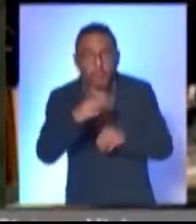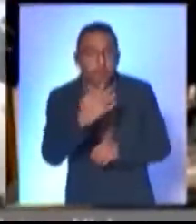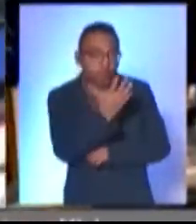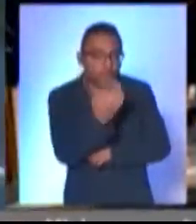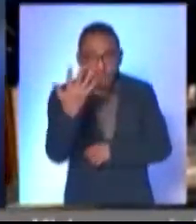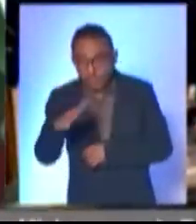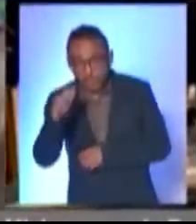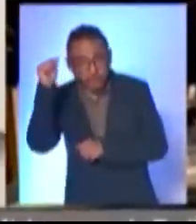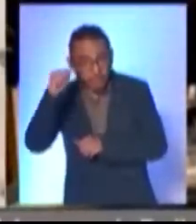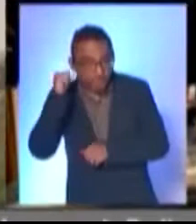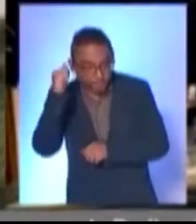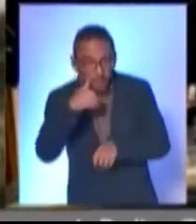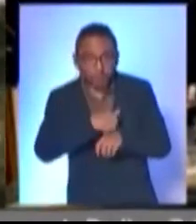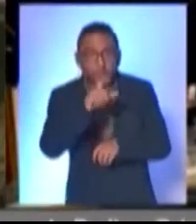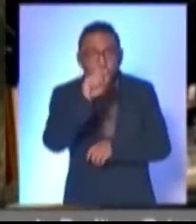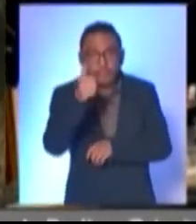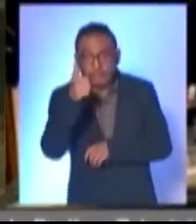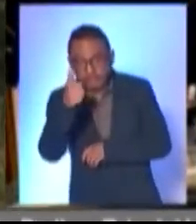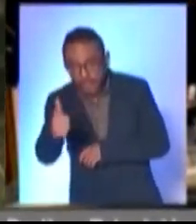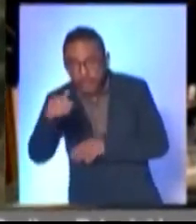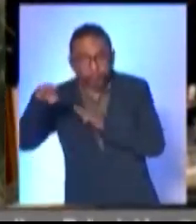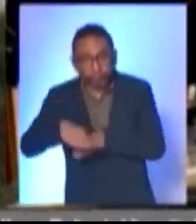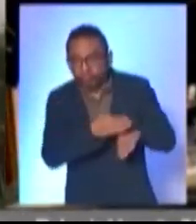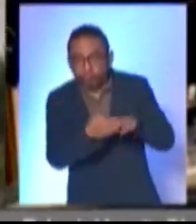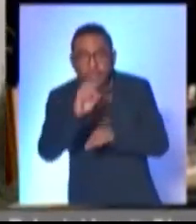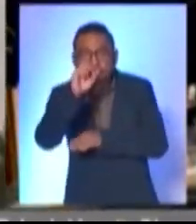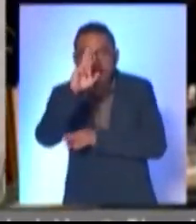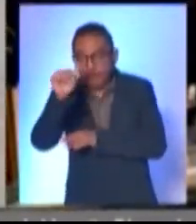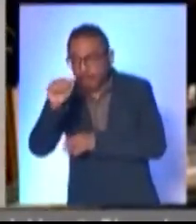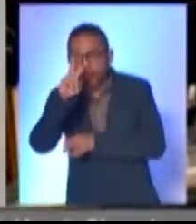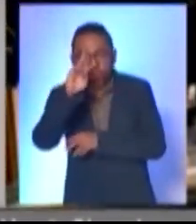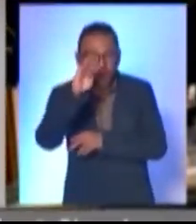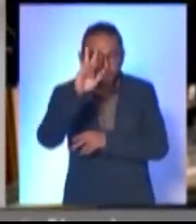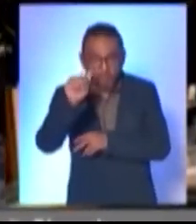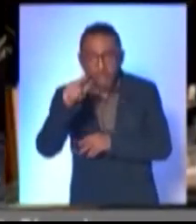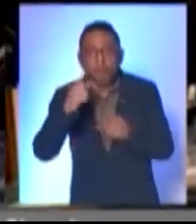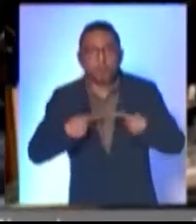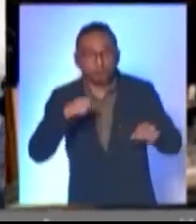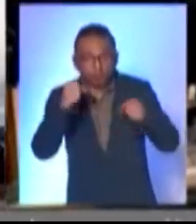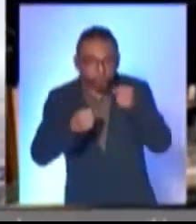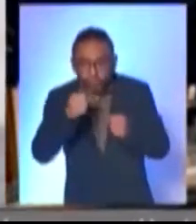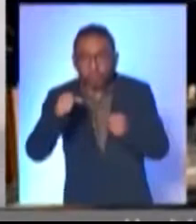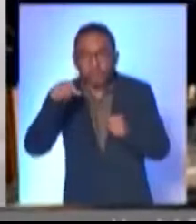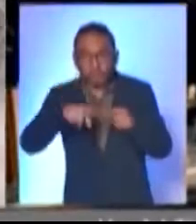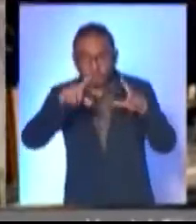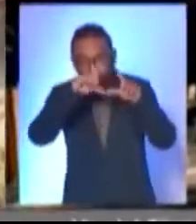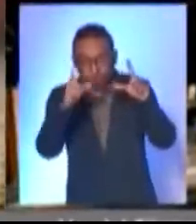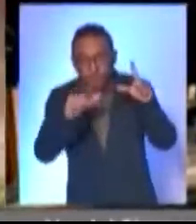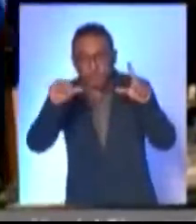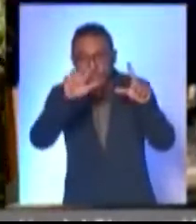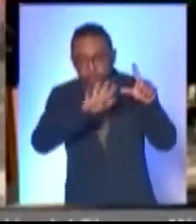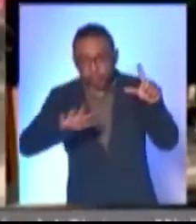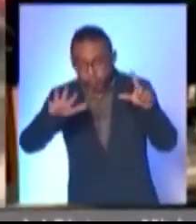abril se realizará la 26ª edición del Rally Sierra Brava, que aglutina a pilotos de los estados del centro-sur del país. La